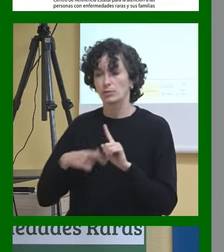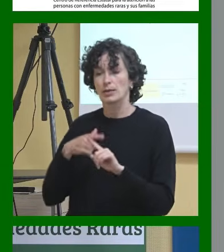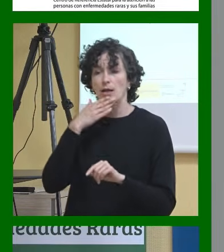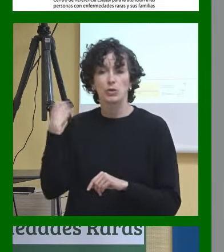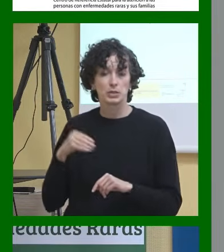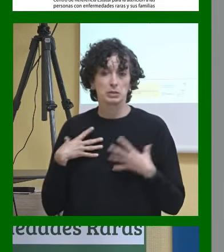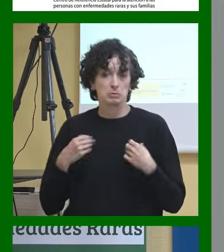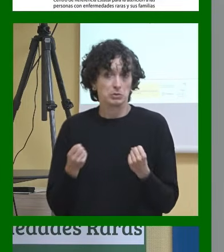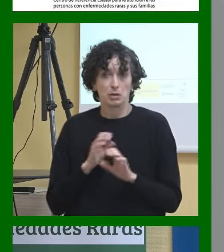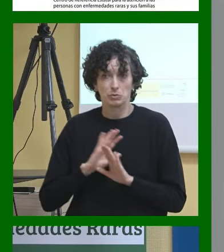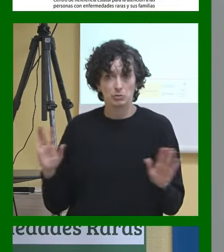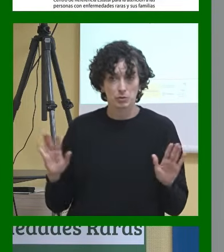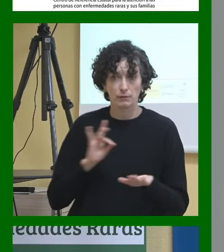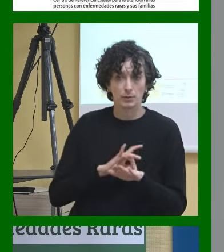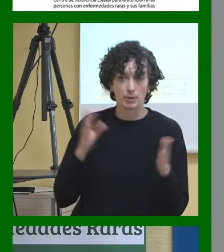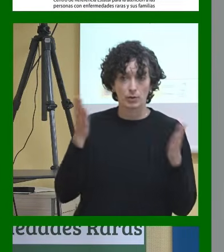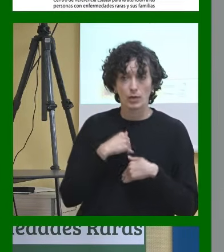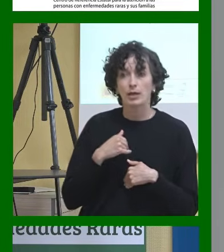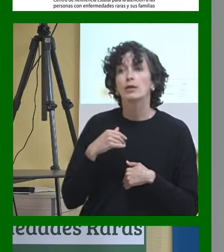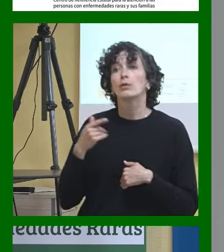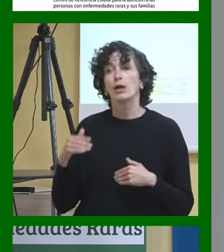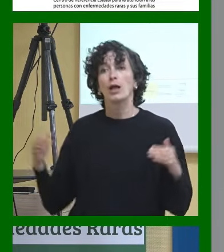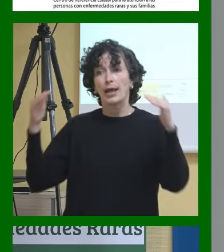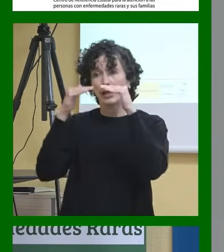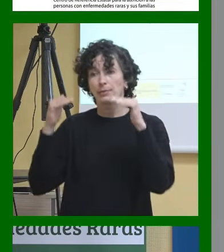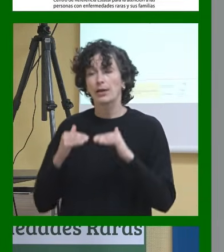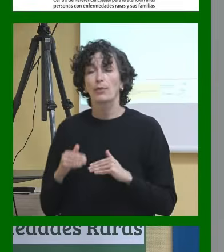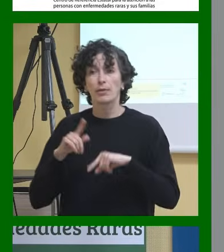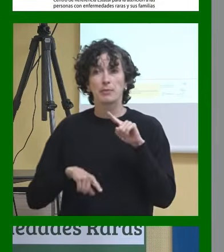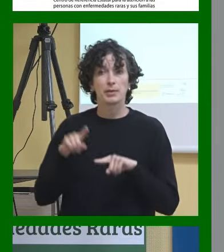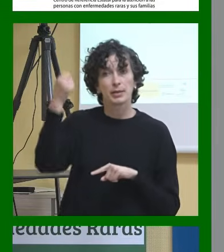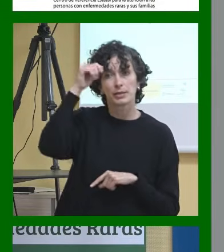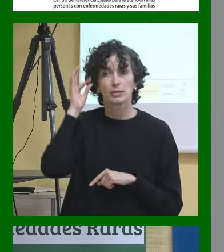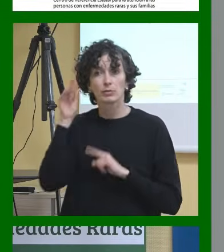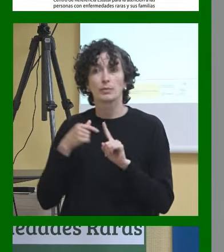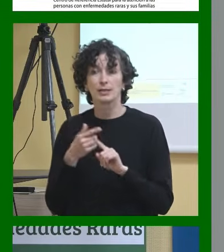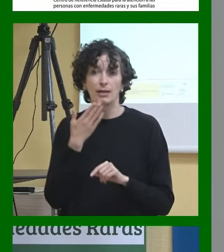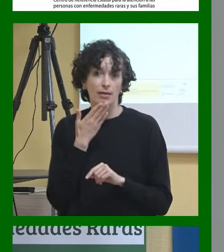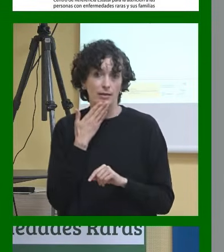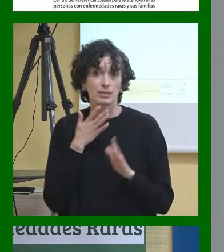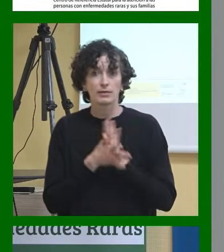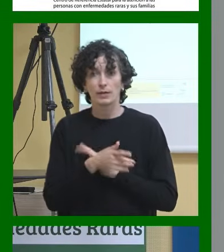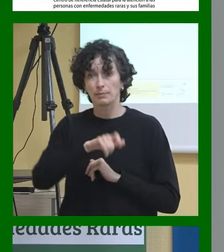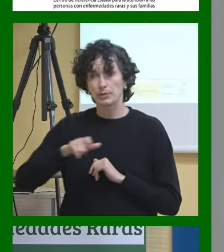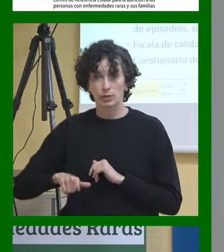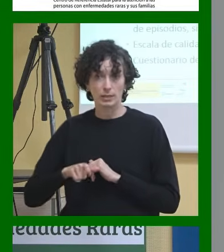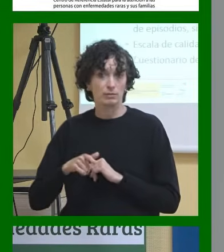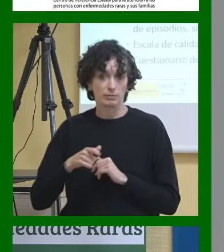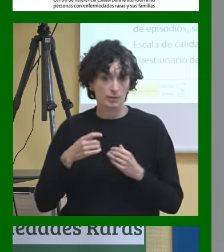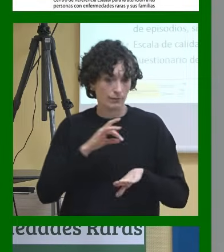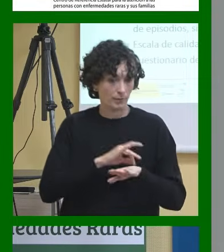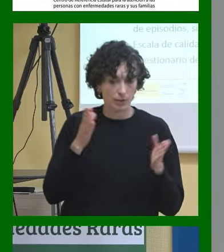sanos que queremos equiparar por sexo y edad, los pacientes sanos con pacientes con el síndrome de FAPA.